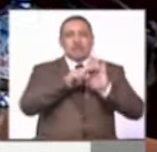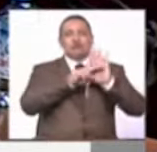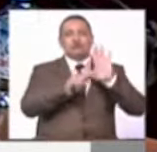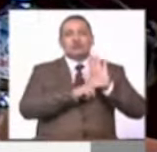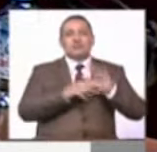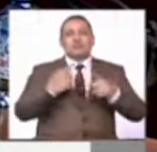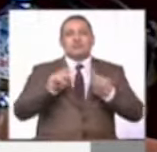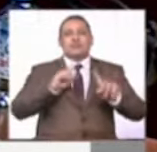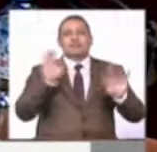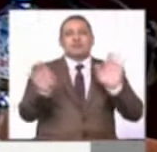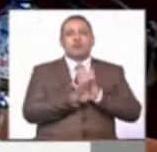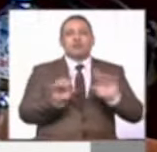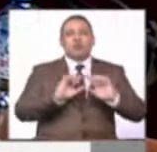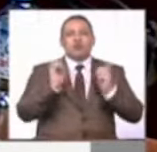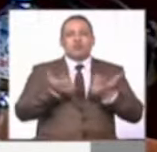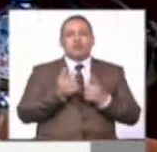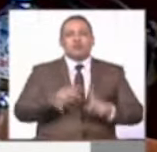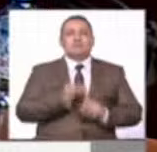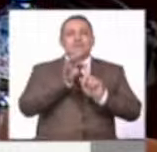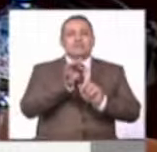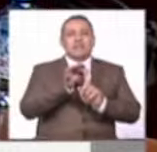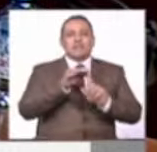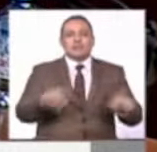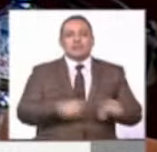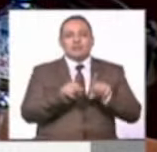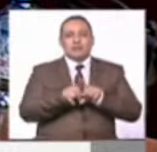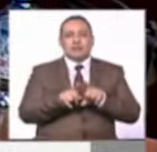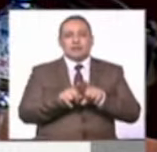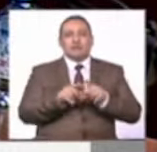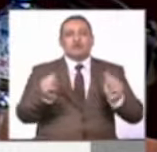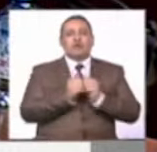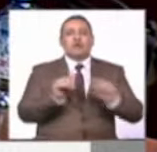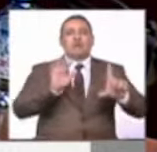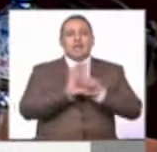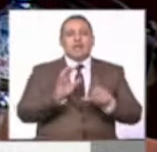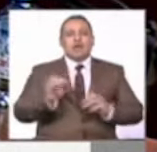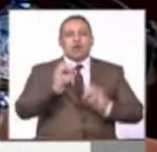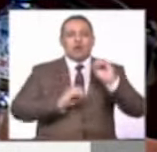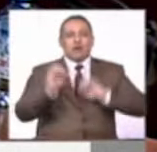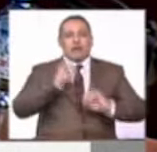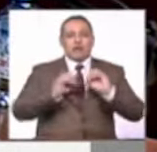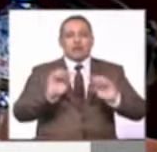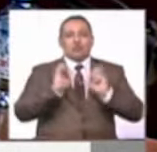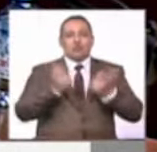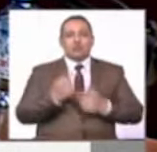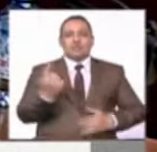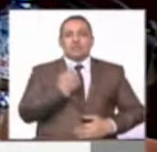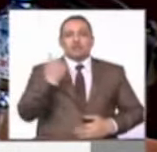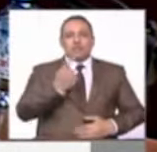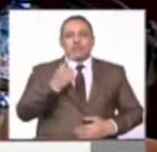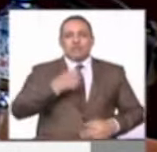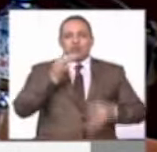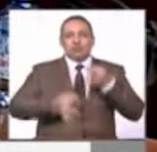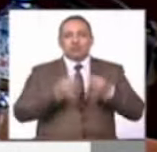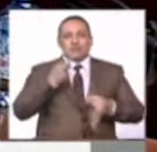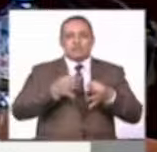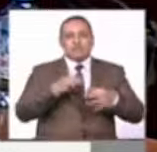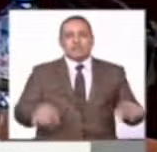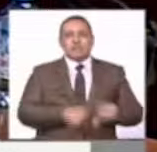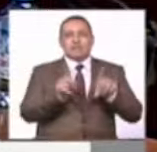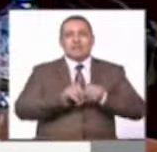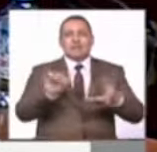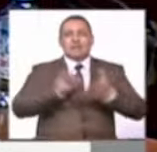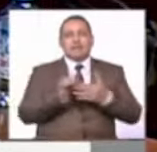A diferencia de la comisión especial la Ley Orgánica de la junta Nacional de justicia y